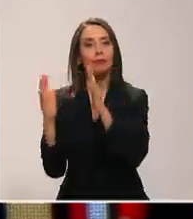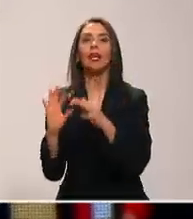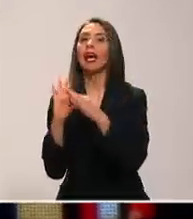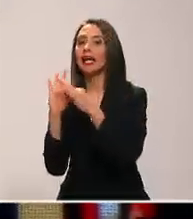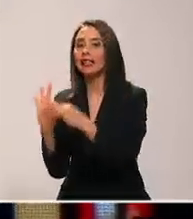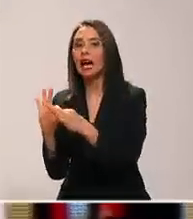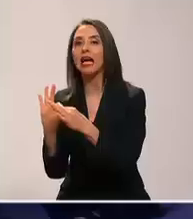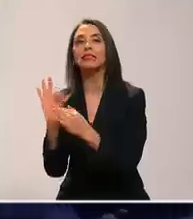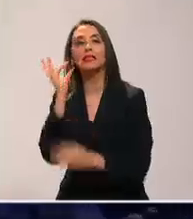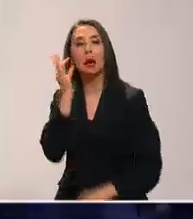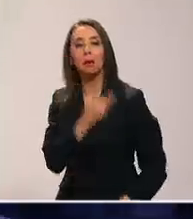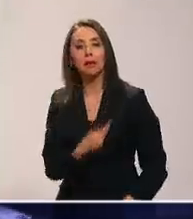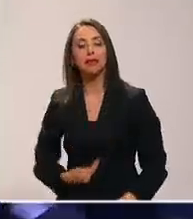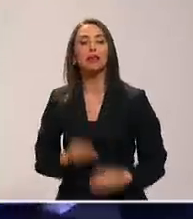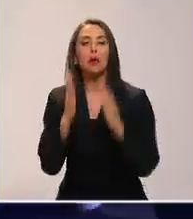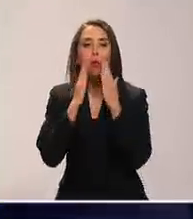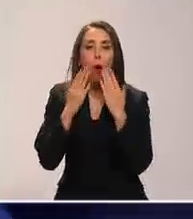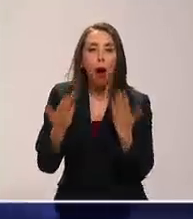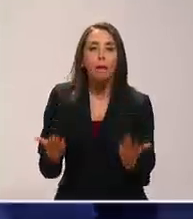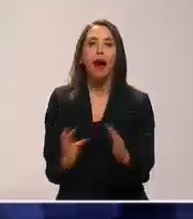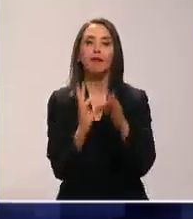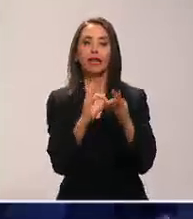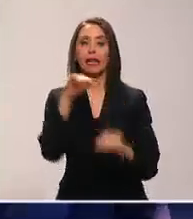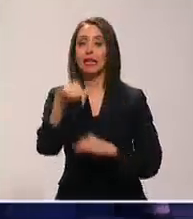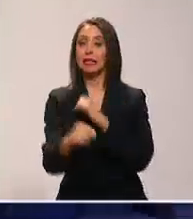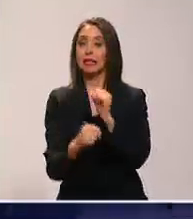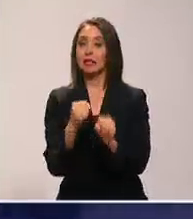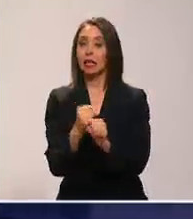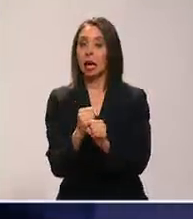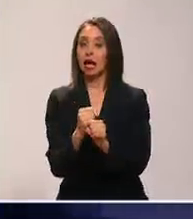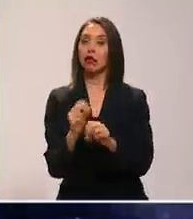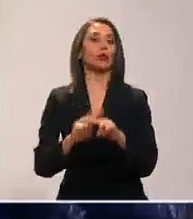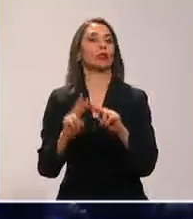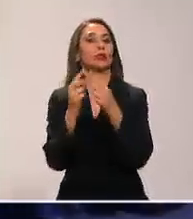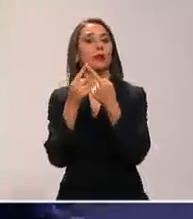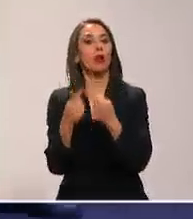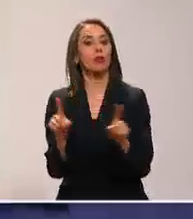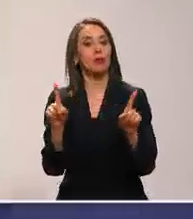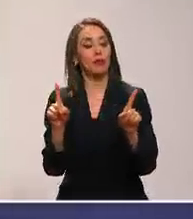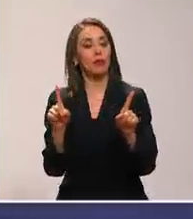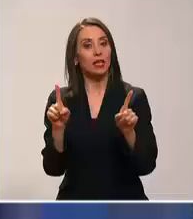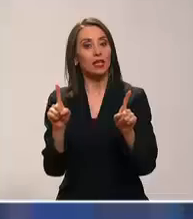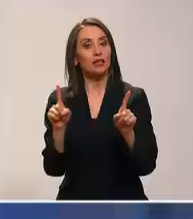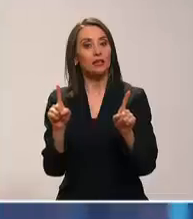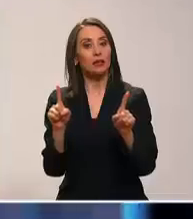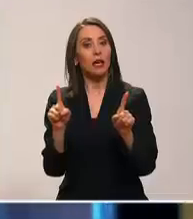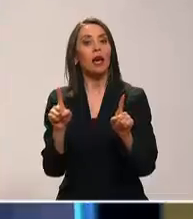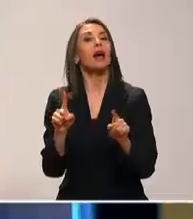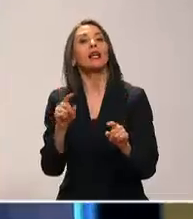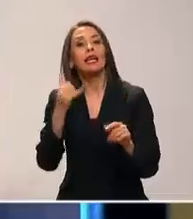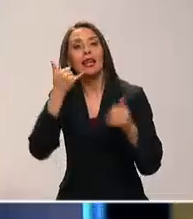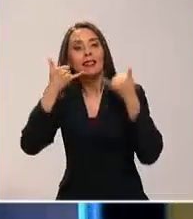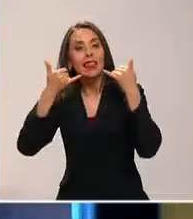Gracias, Presidenta. Muy amable. Gracias. Este año hemos hecho una diferencia con respecto a los